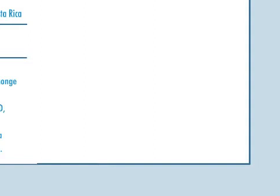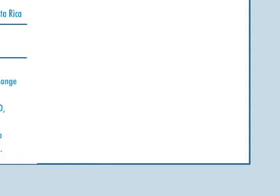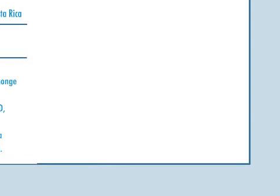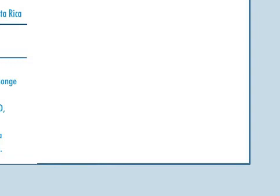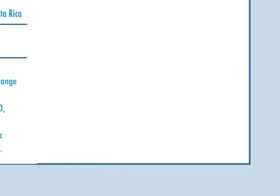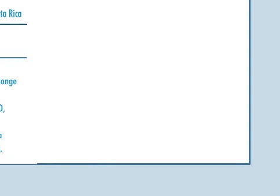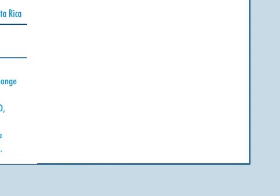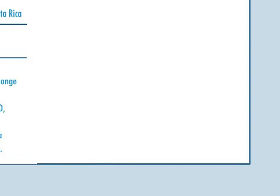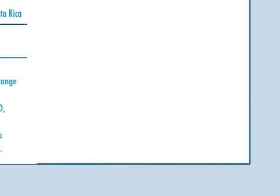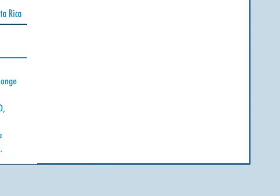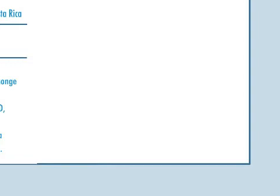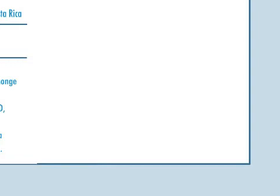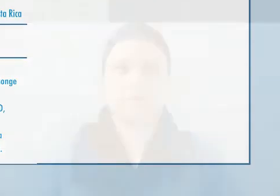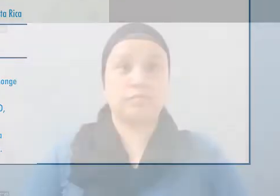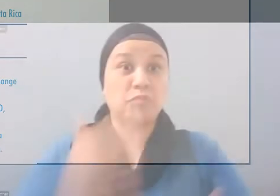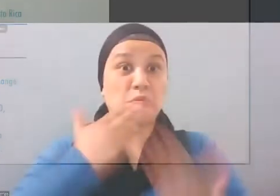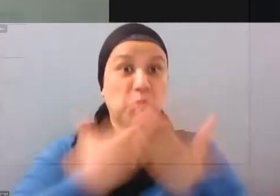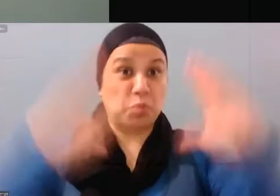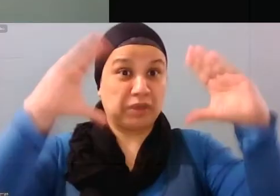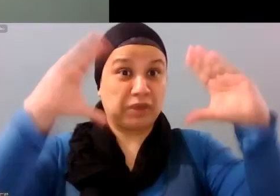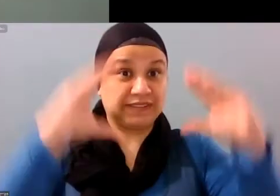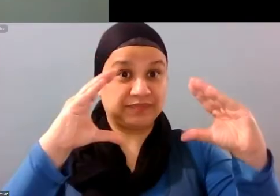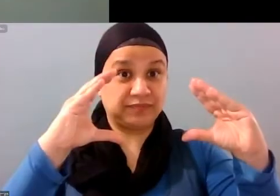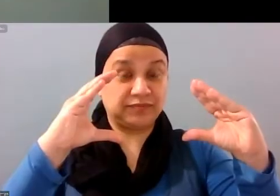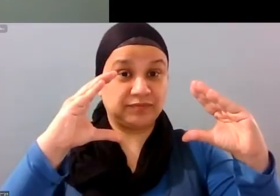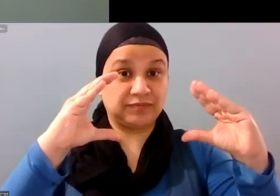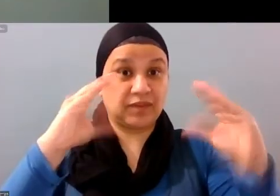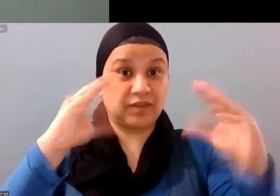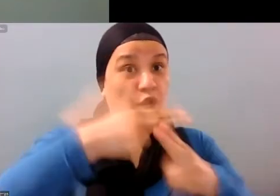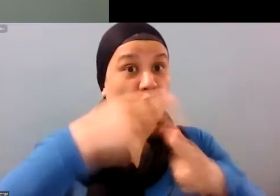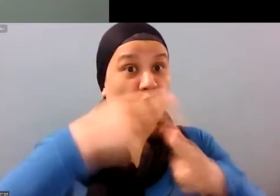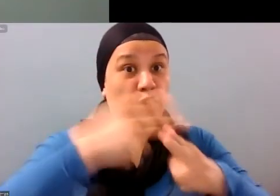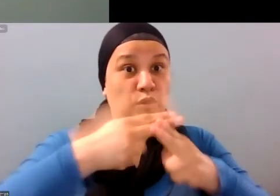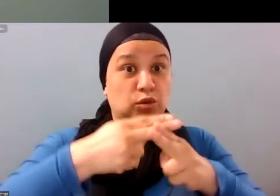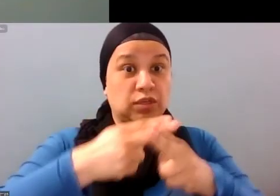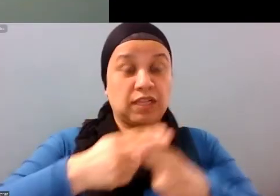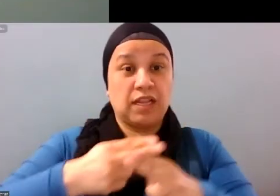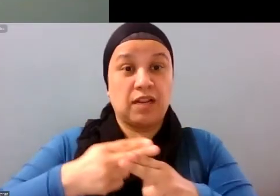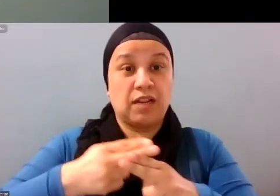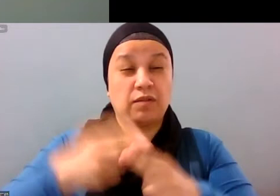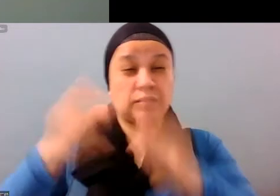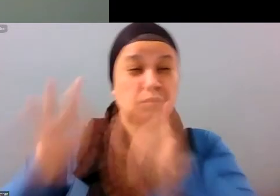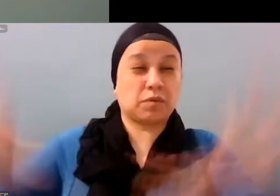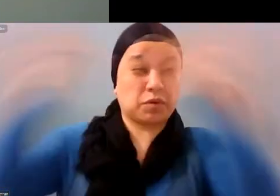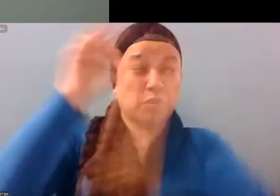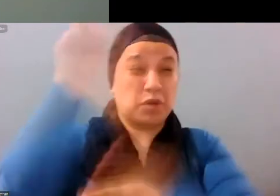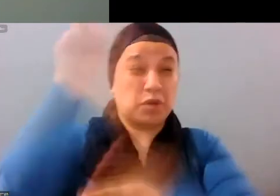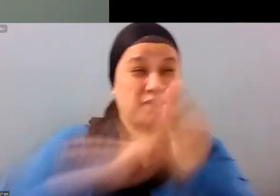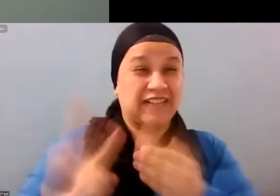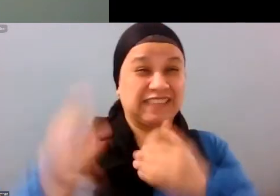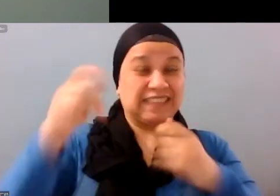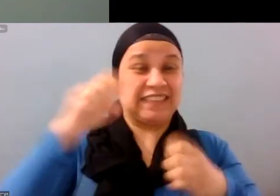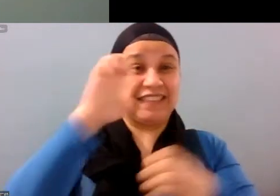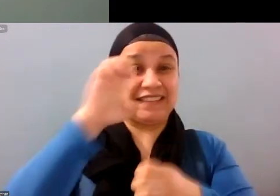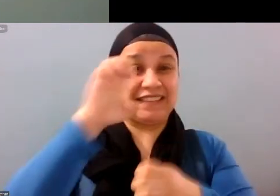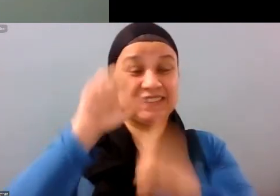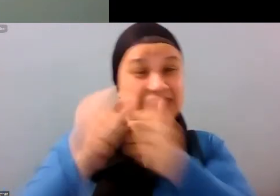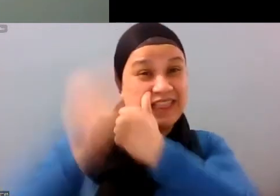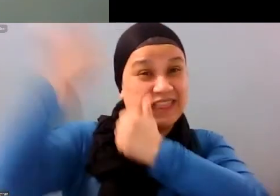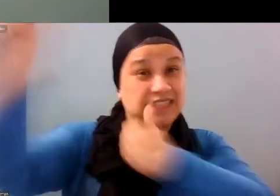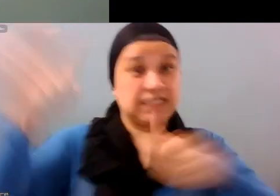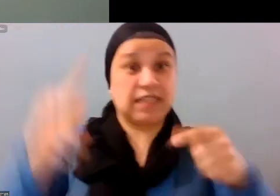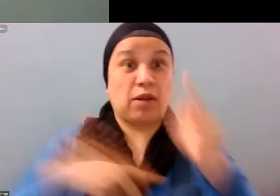Muy buenas tardes. En nombre de la Benemérita Universidad Estatal a Distancia, su programa de desarrollo